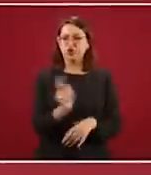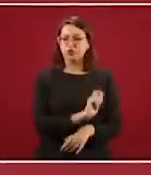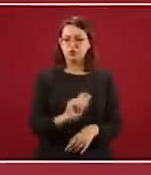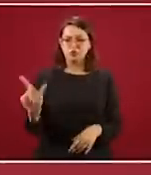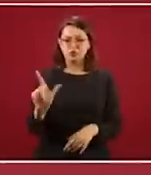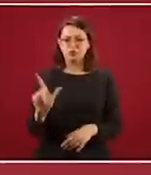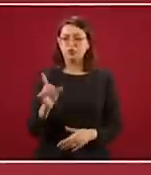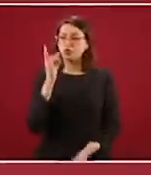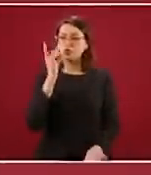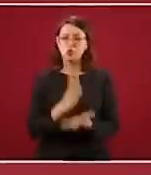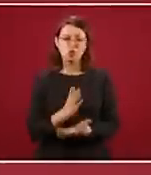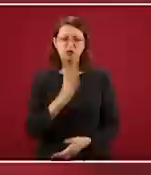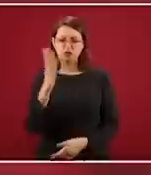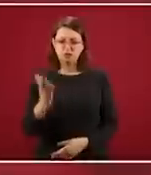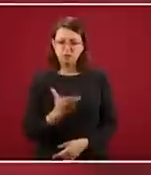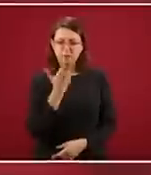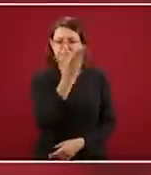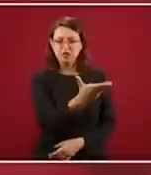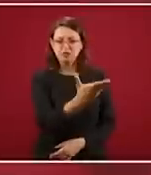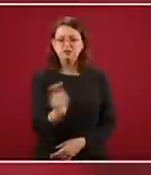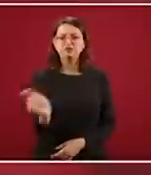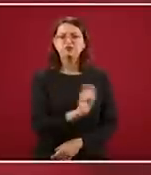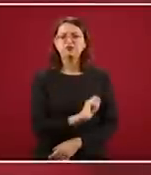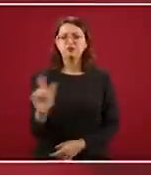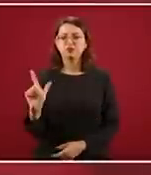que pedimos.